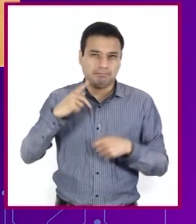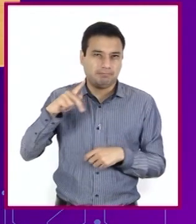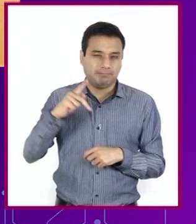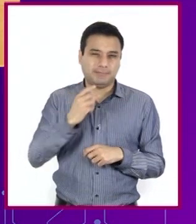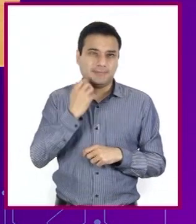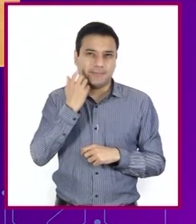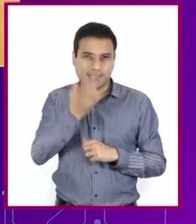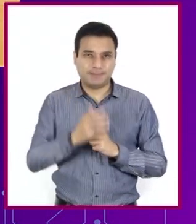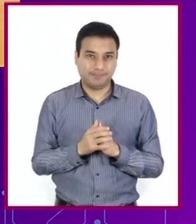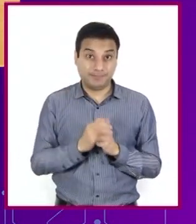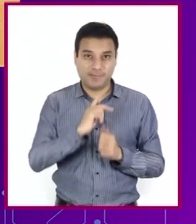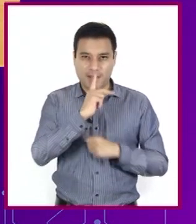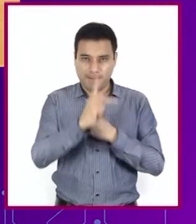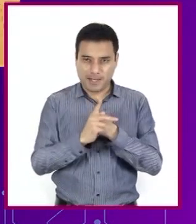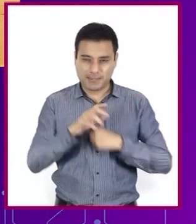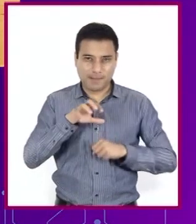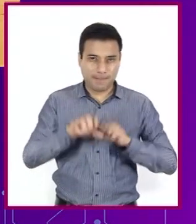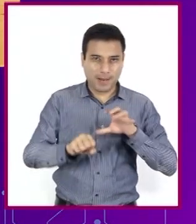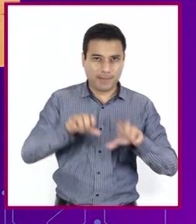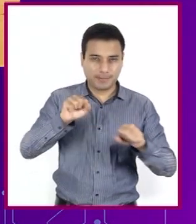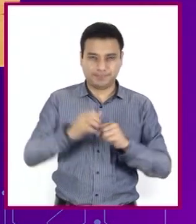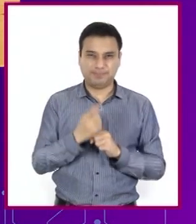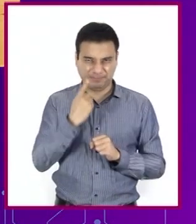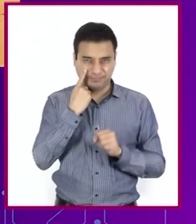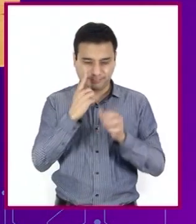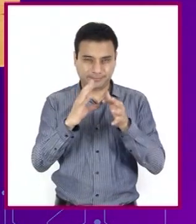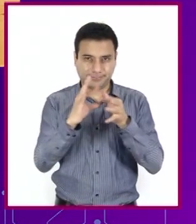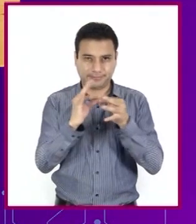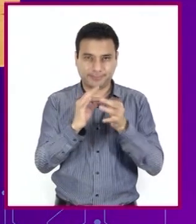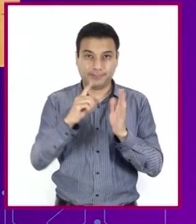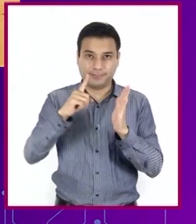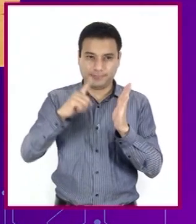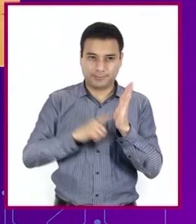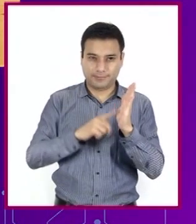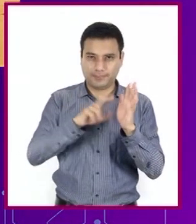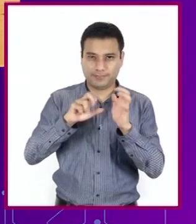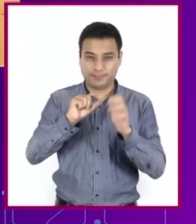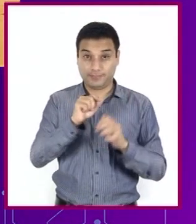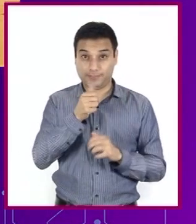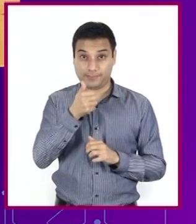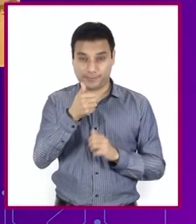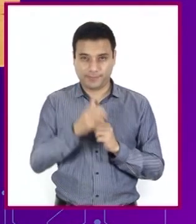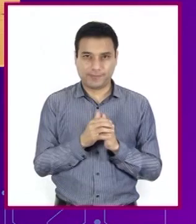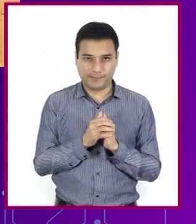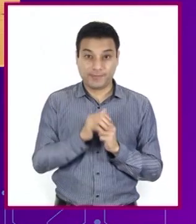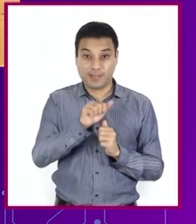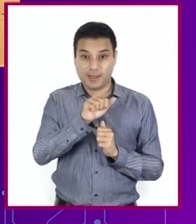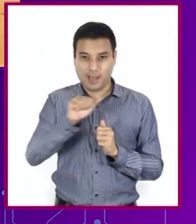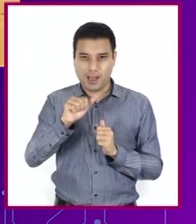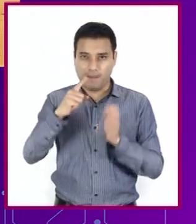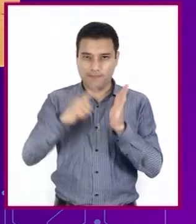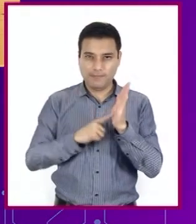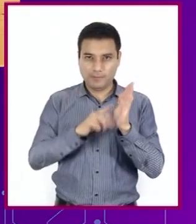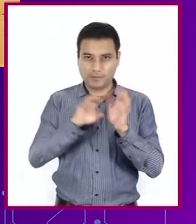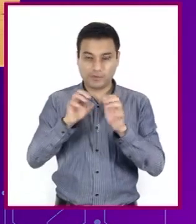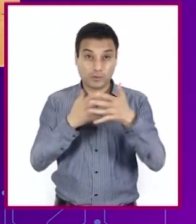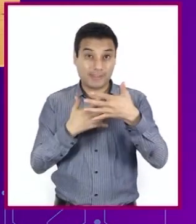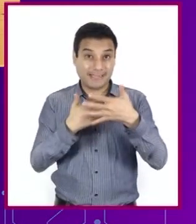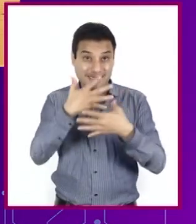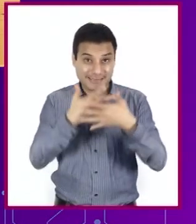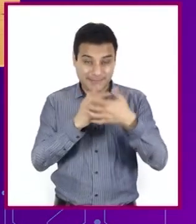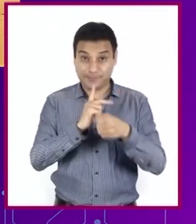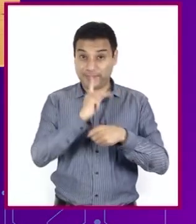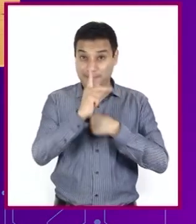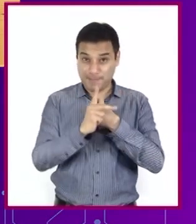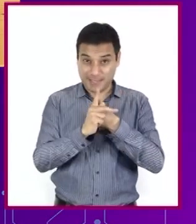imperialista. Pero vamos por partes. Entre 1876 y 1915, la expansión